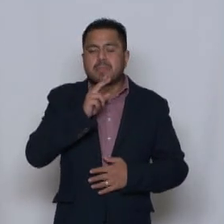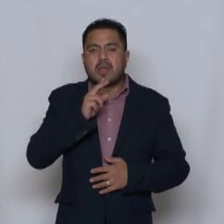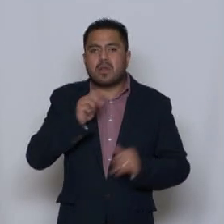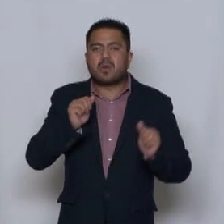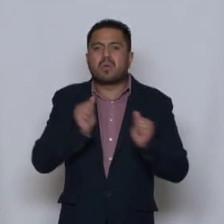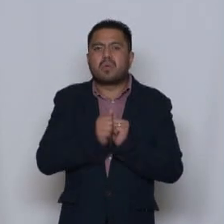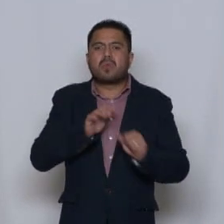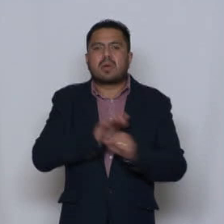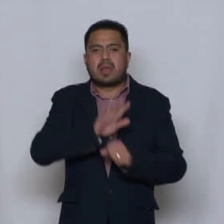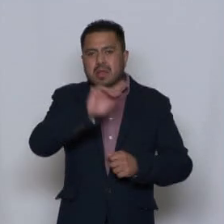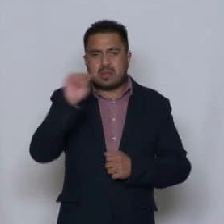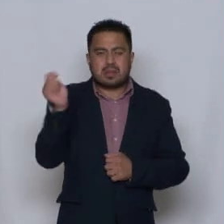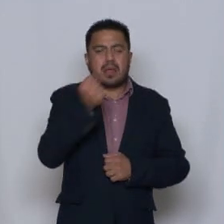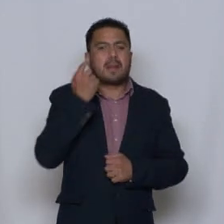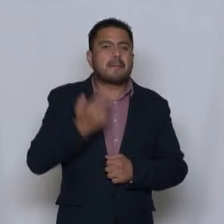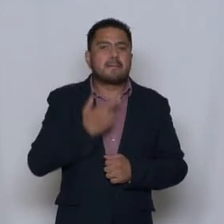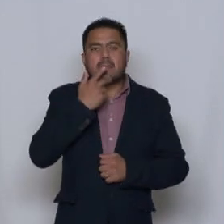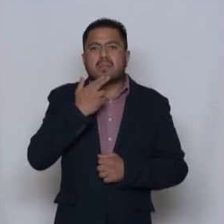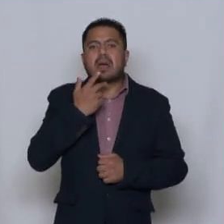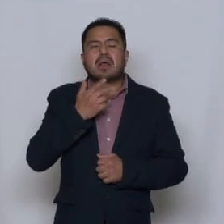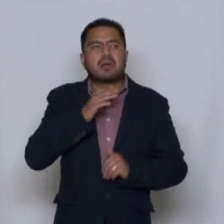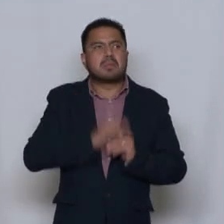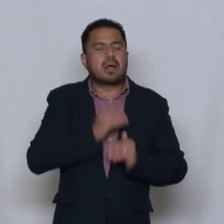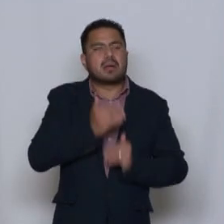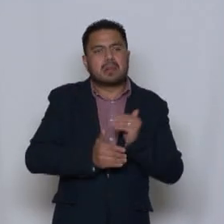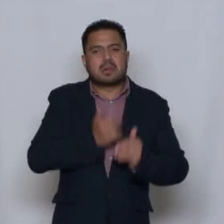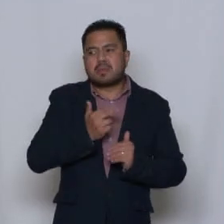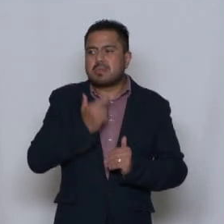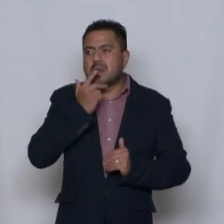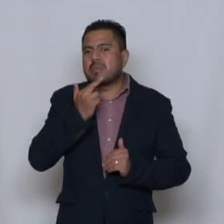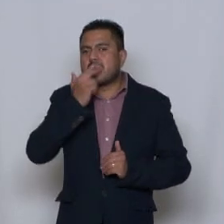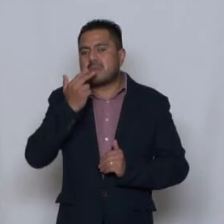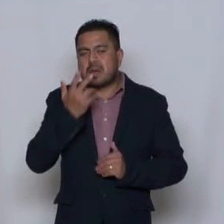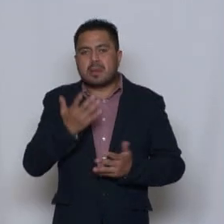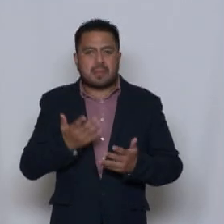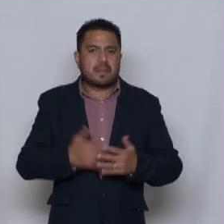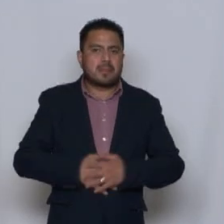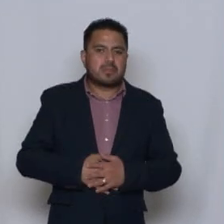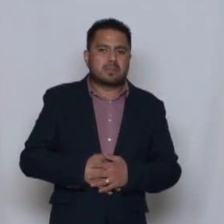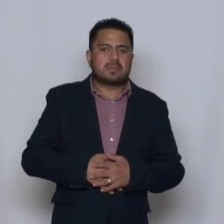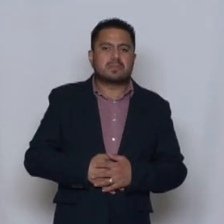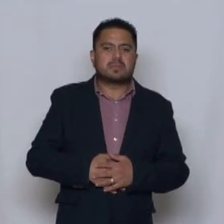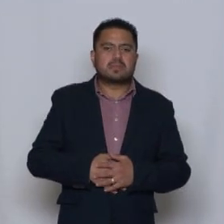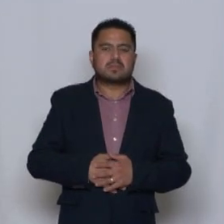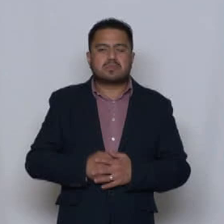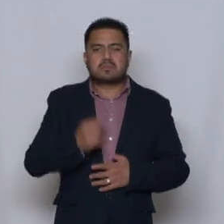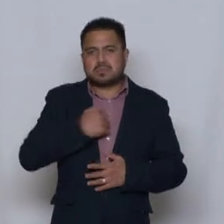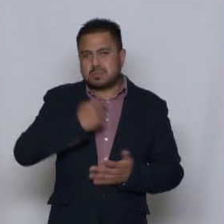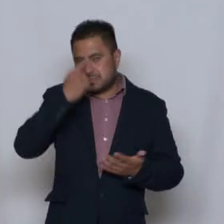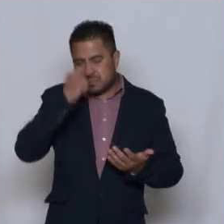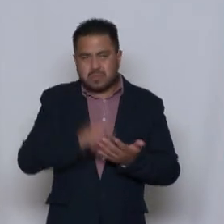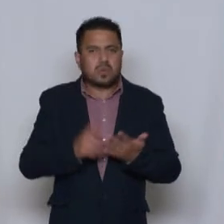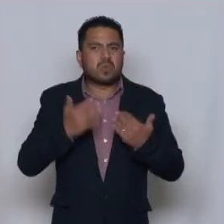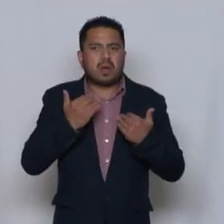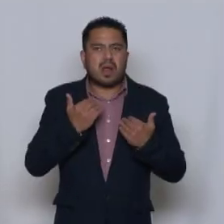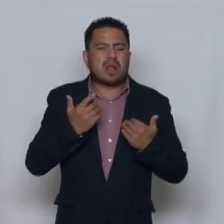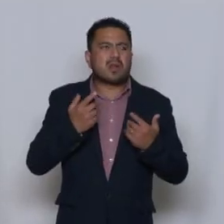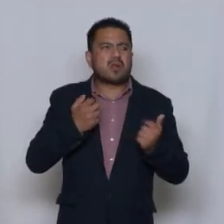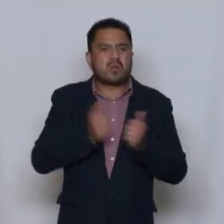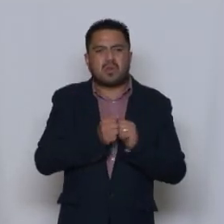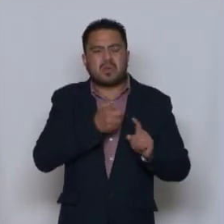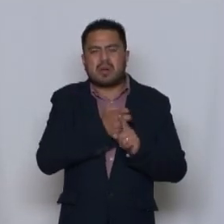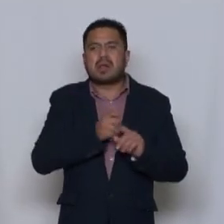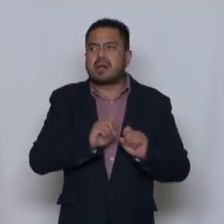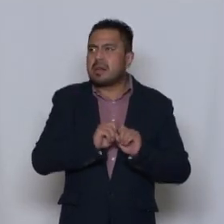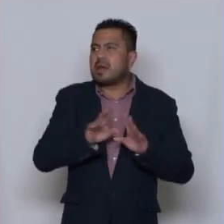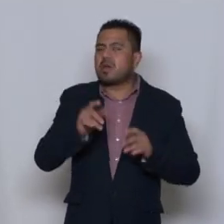la tecnología sea mejor y pues cada vez va mejorando, ¿no? Entonces, yo creo que no hay demasiado problema con eso. Claro,